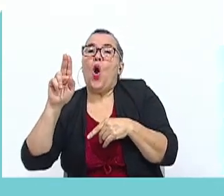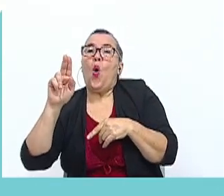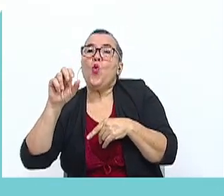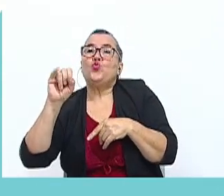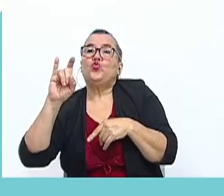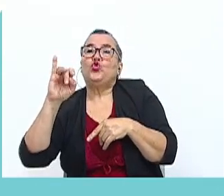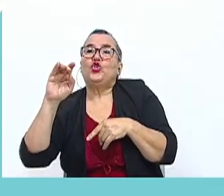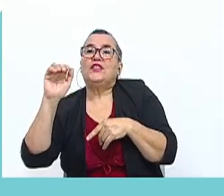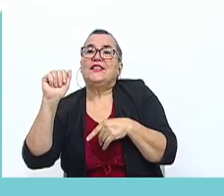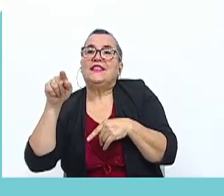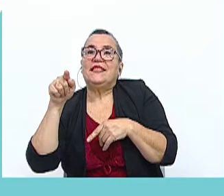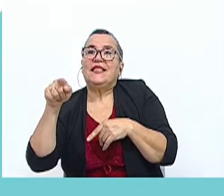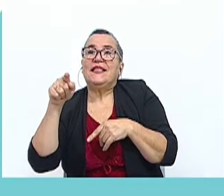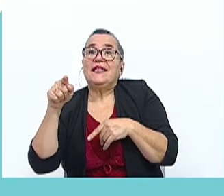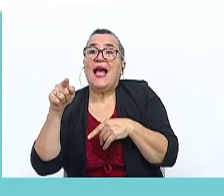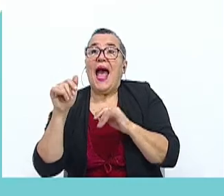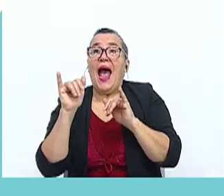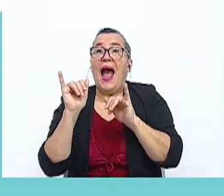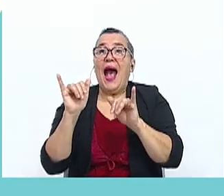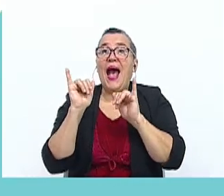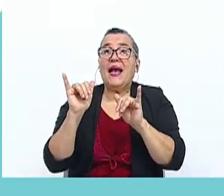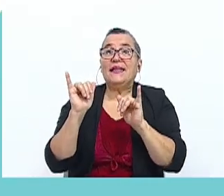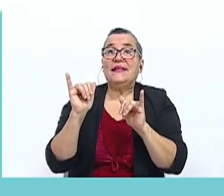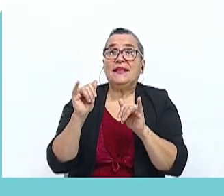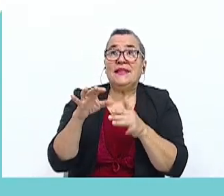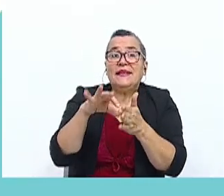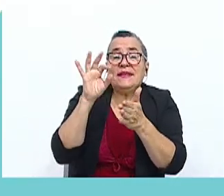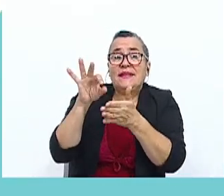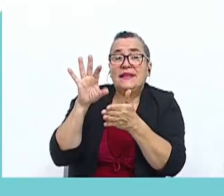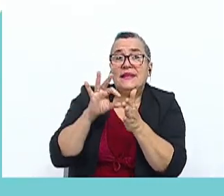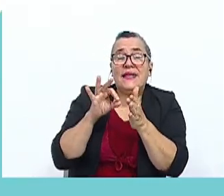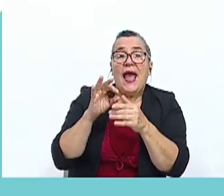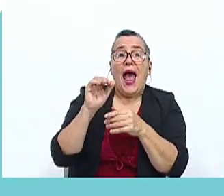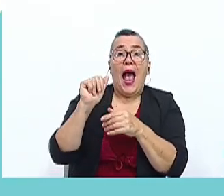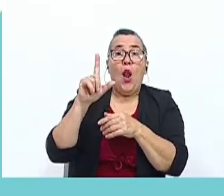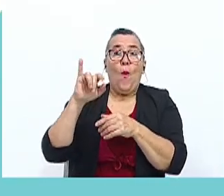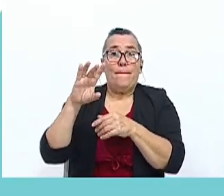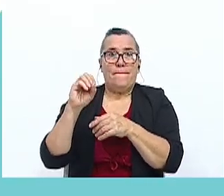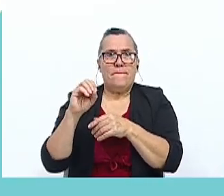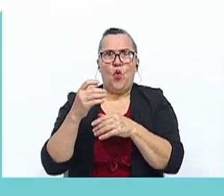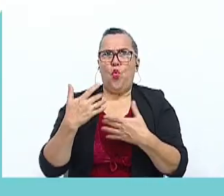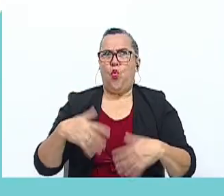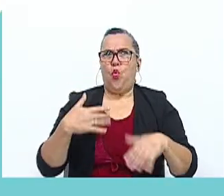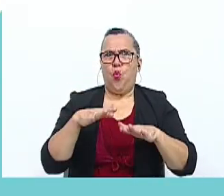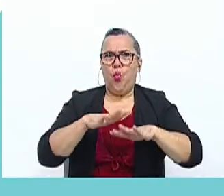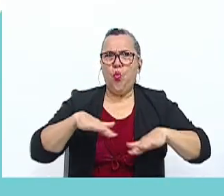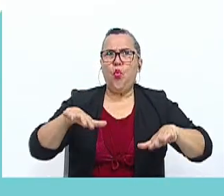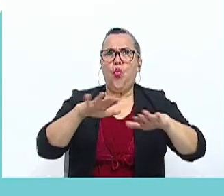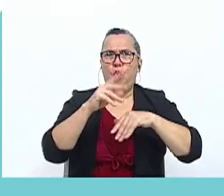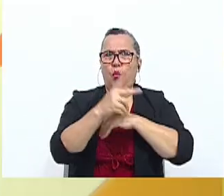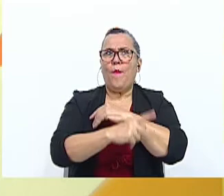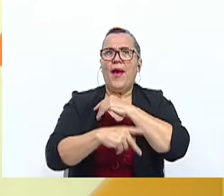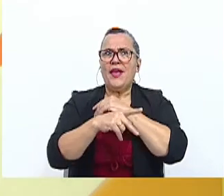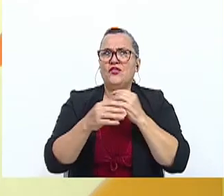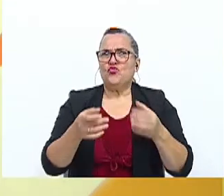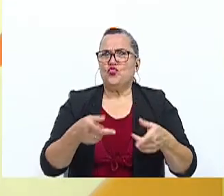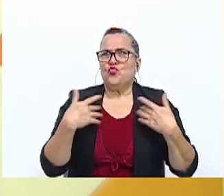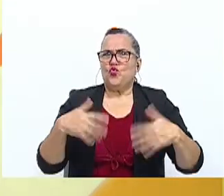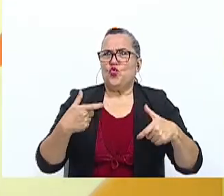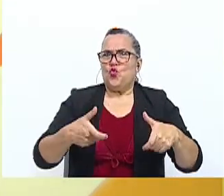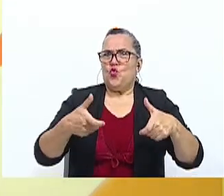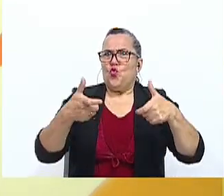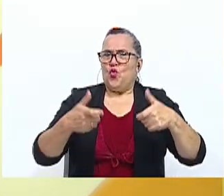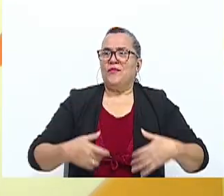se extrae el aluminio. Vean qué interesante, toda la riqueza que tenemos en nuestro país.